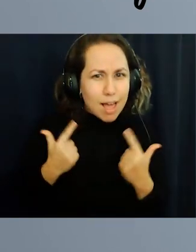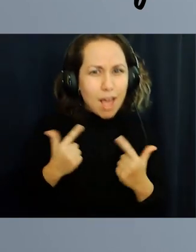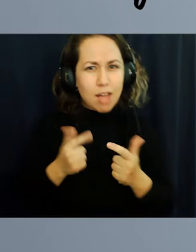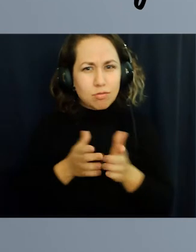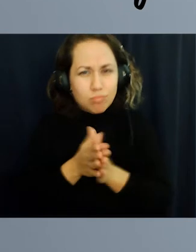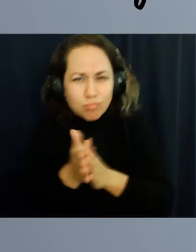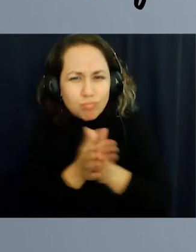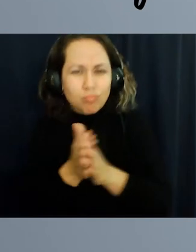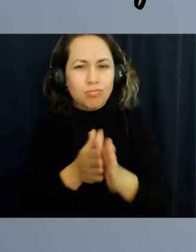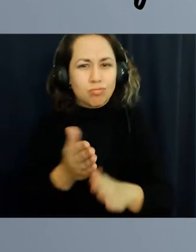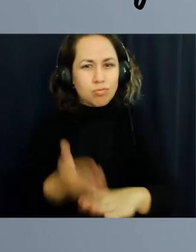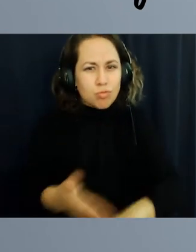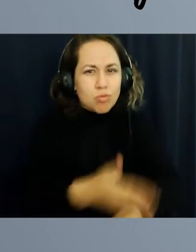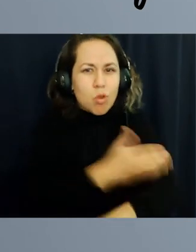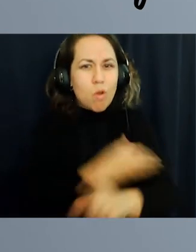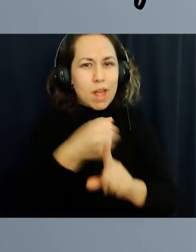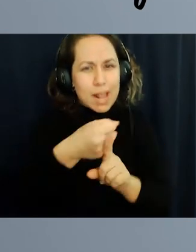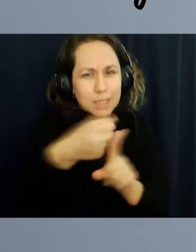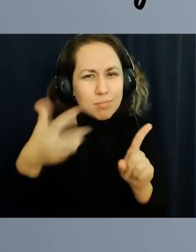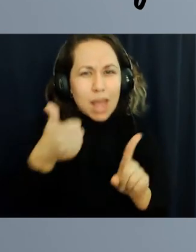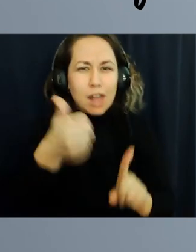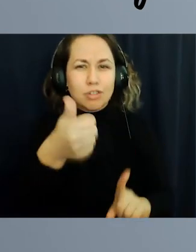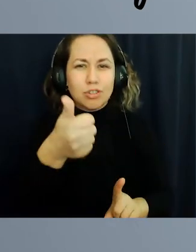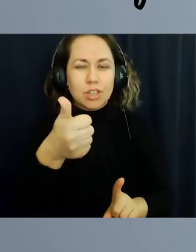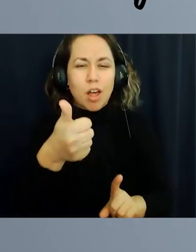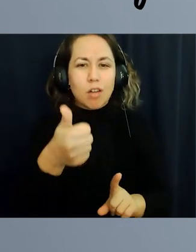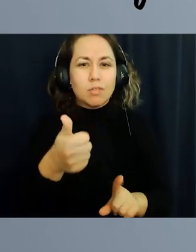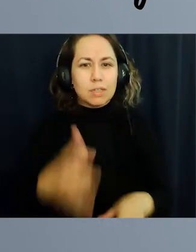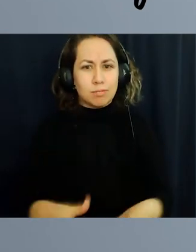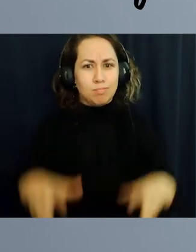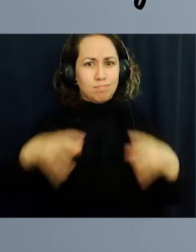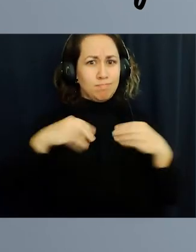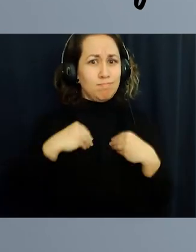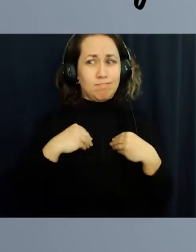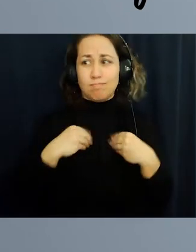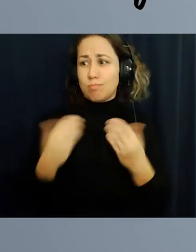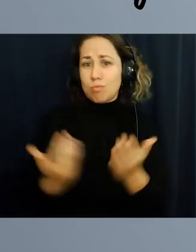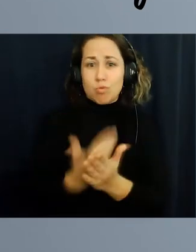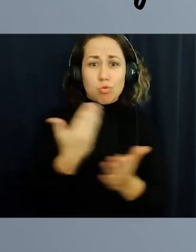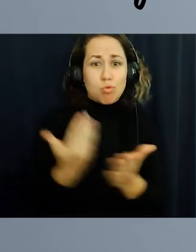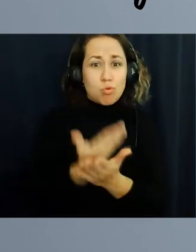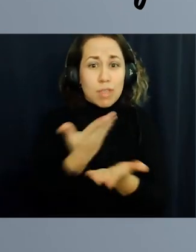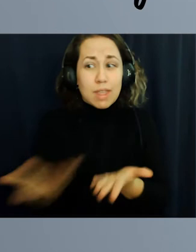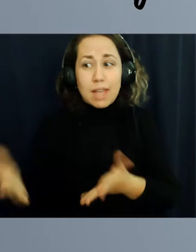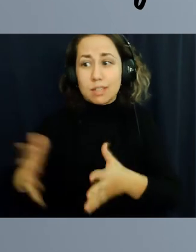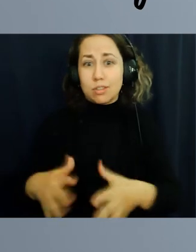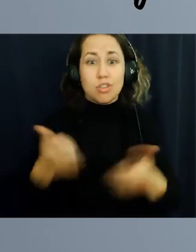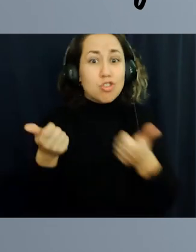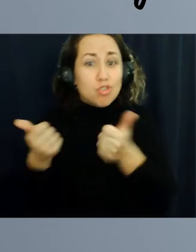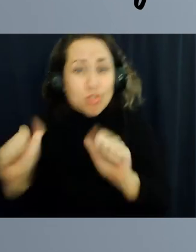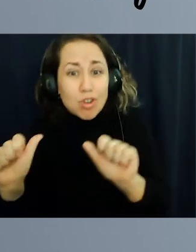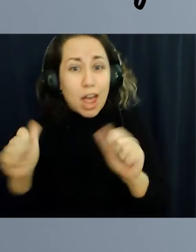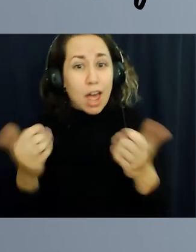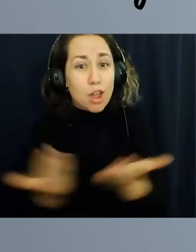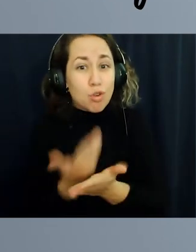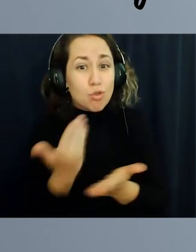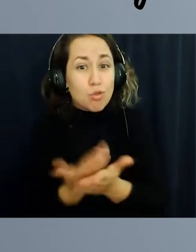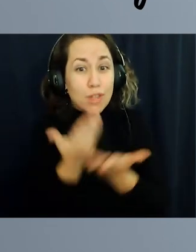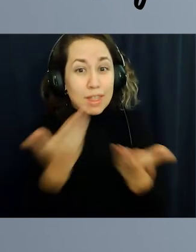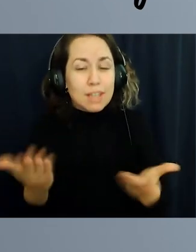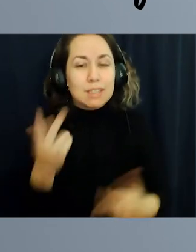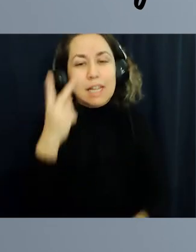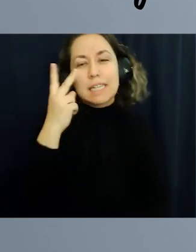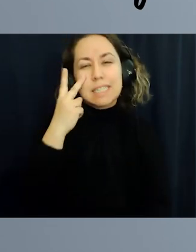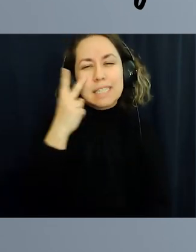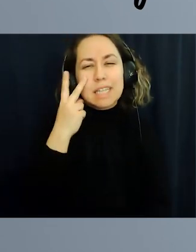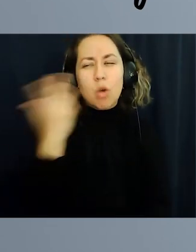lo que más te conecta. Sigue con el hambre, sigue siendo creativo, que esa hambre se exprese en las diferentes áreas de tu vida. Nunca te